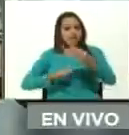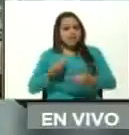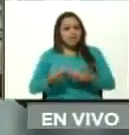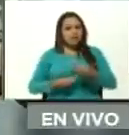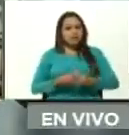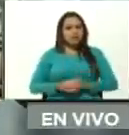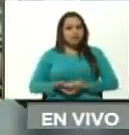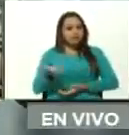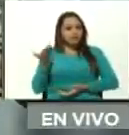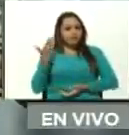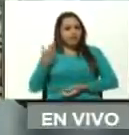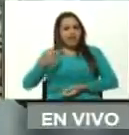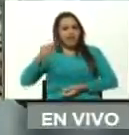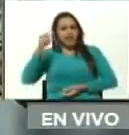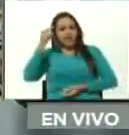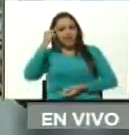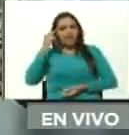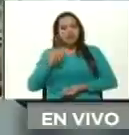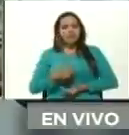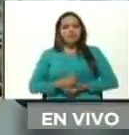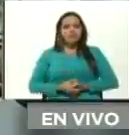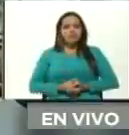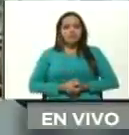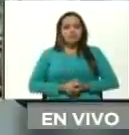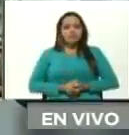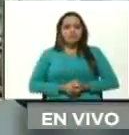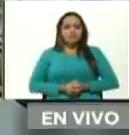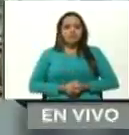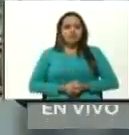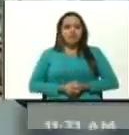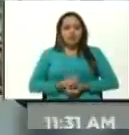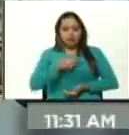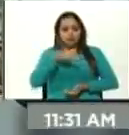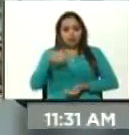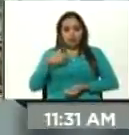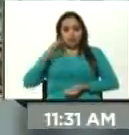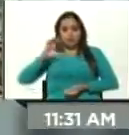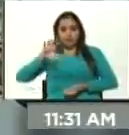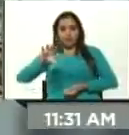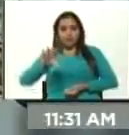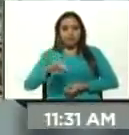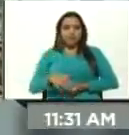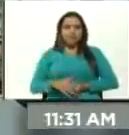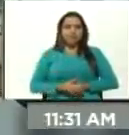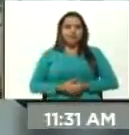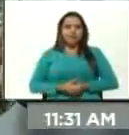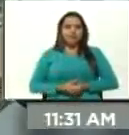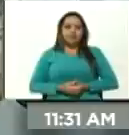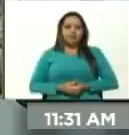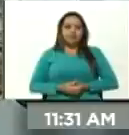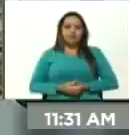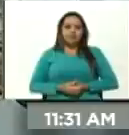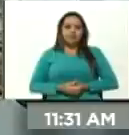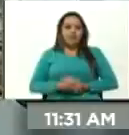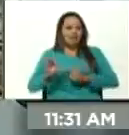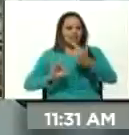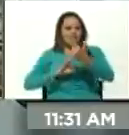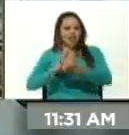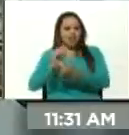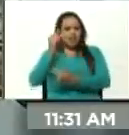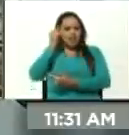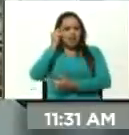tuvieron a realizarse en nuestro país en estos tres